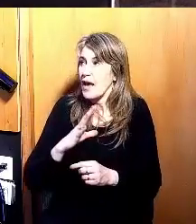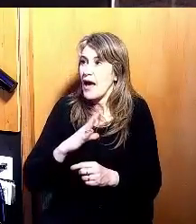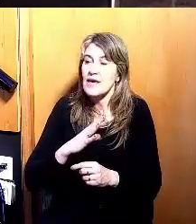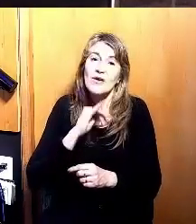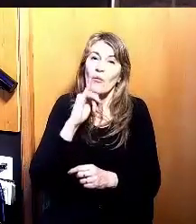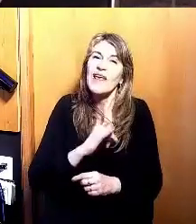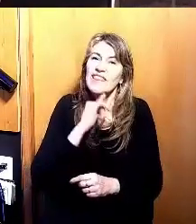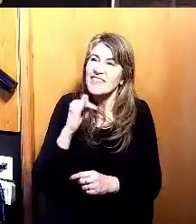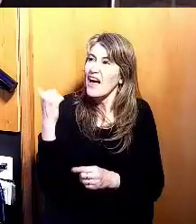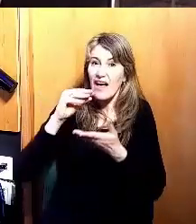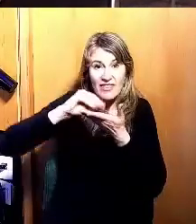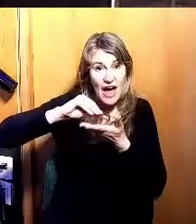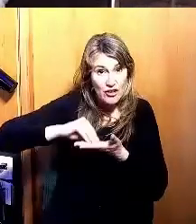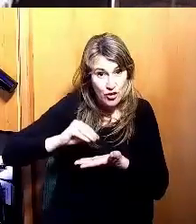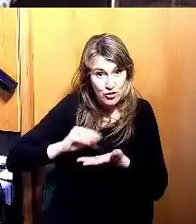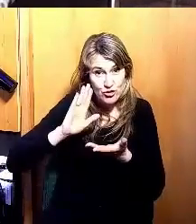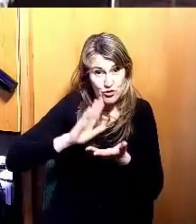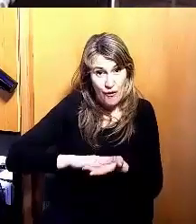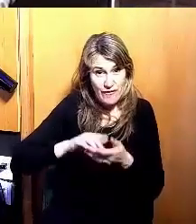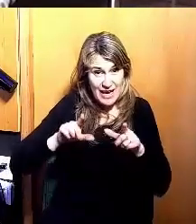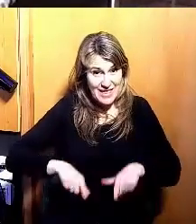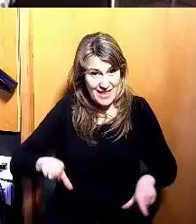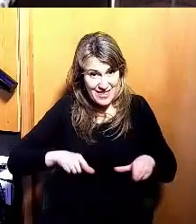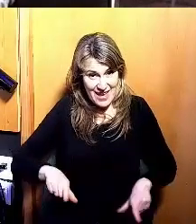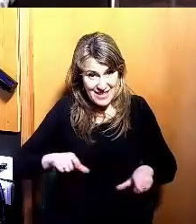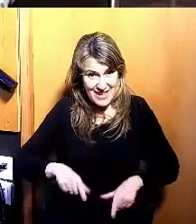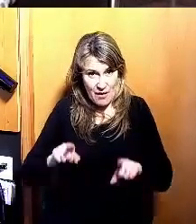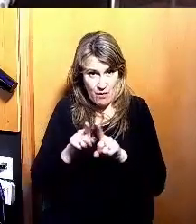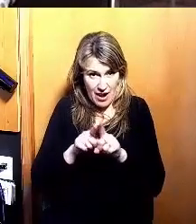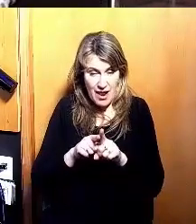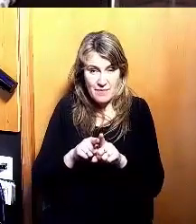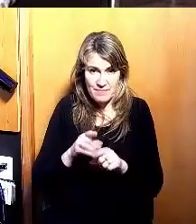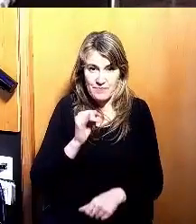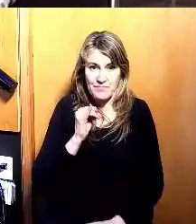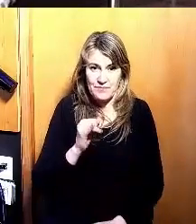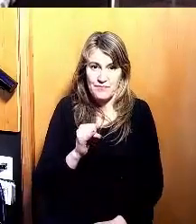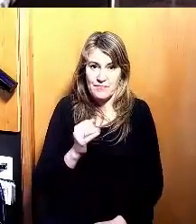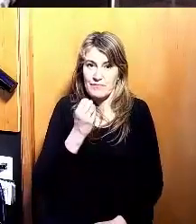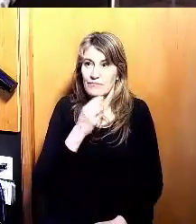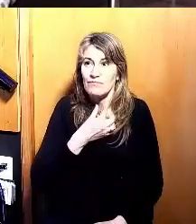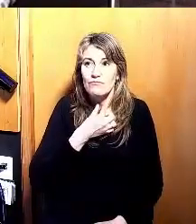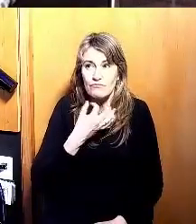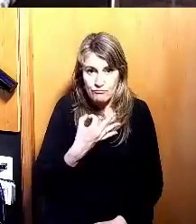contar, usando datos también de la Intendencia. Y le damos paso a Marisa. Ahí, hola, hola.